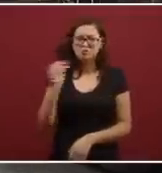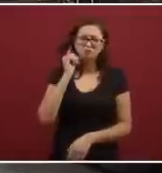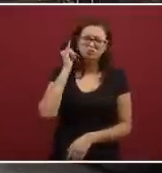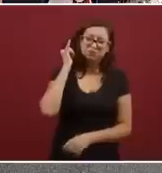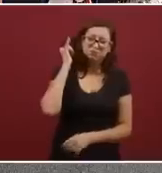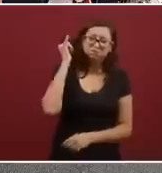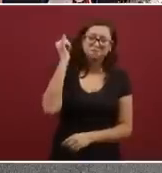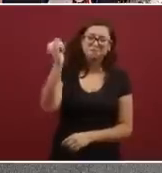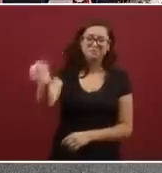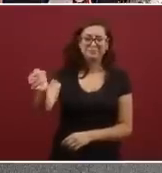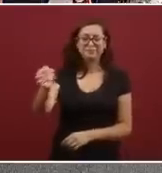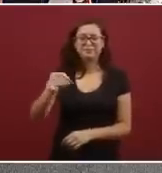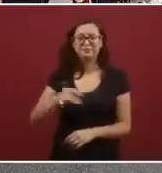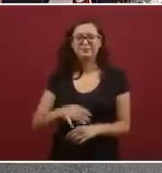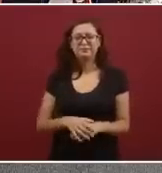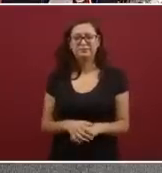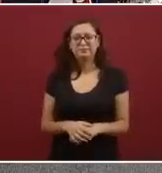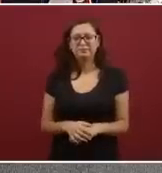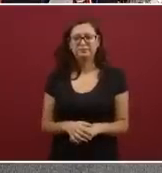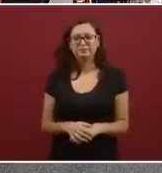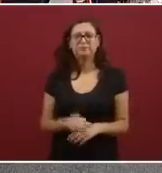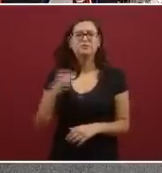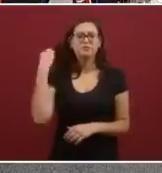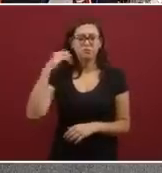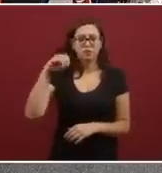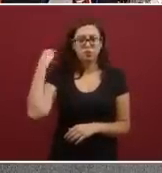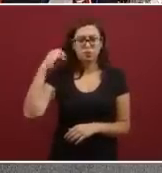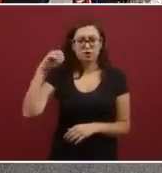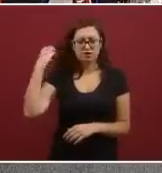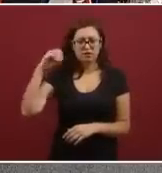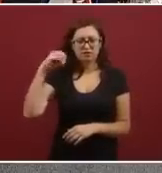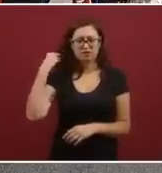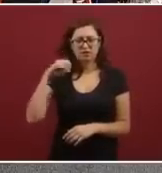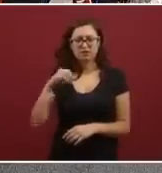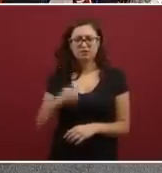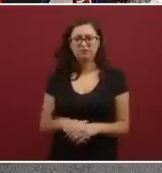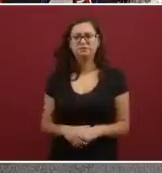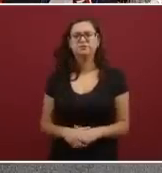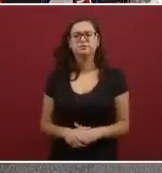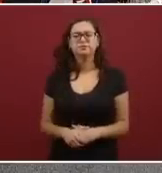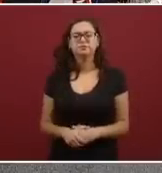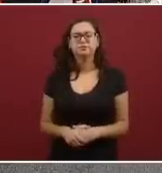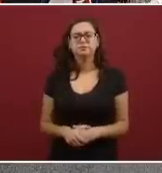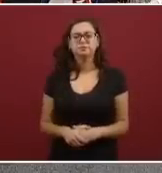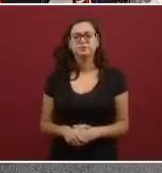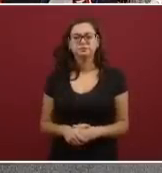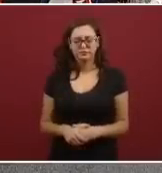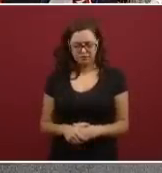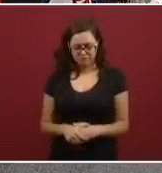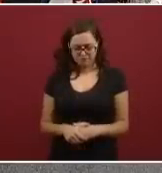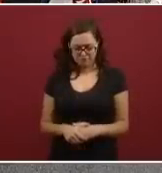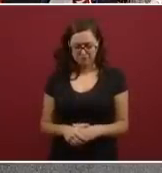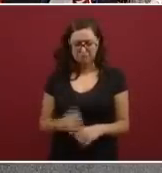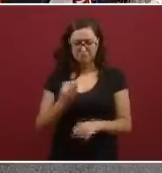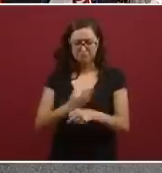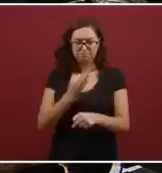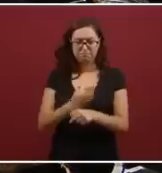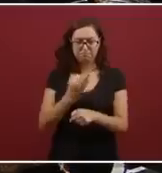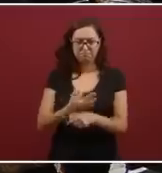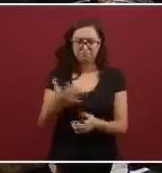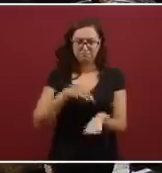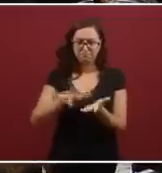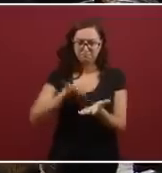país, que están en Oaxaca y van a recibir estos apoyos